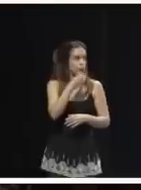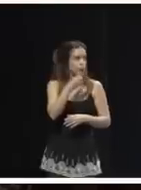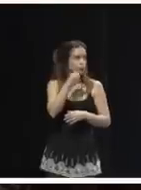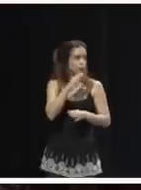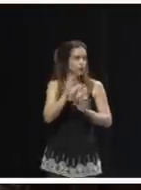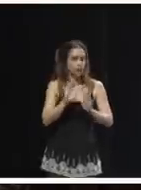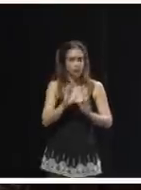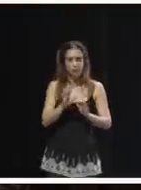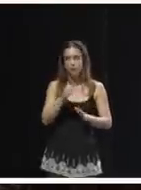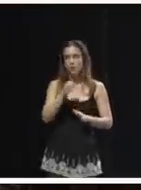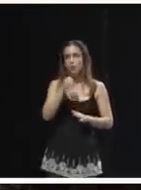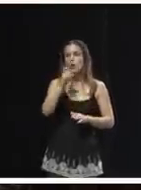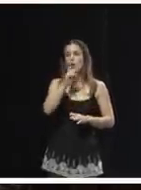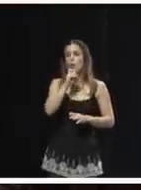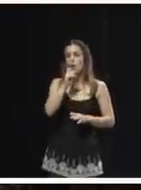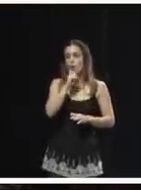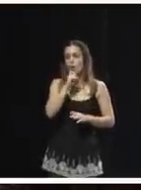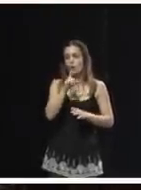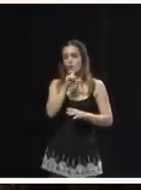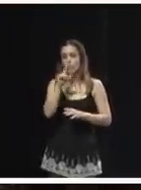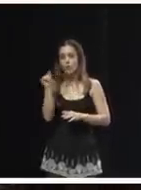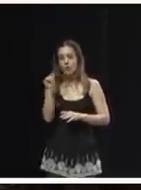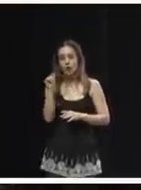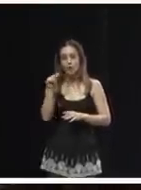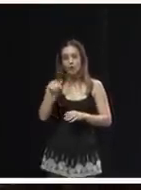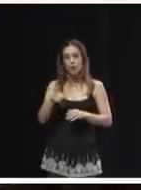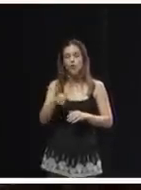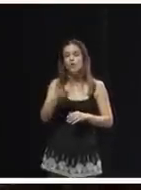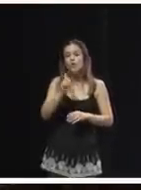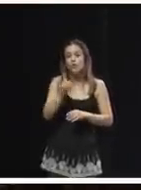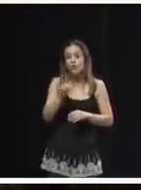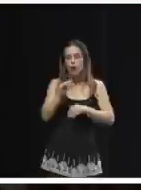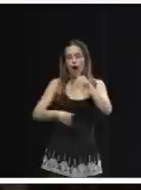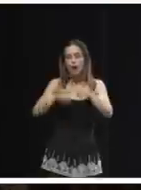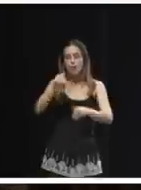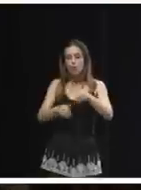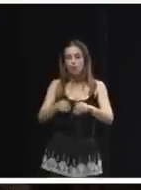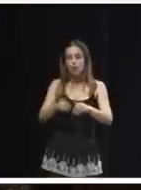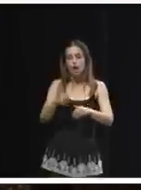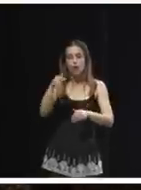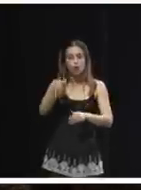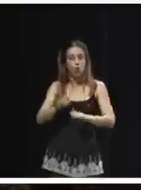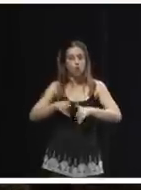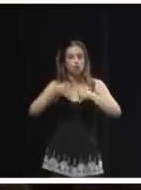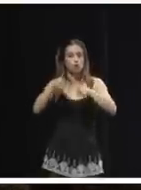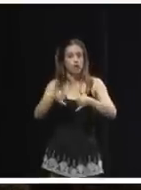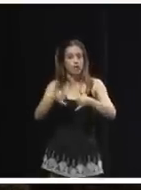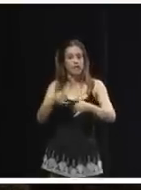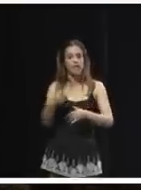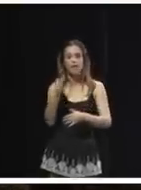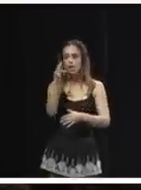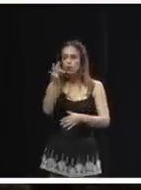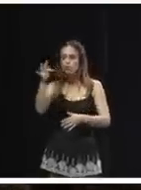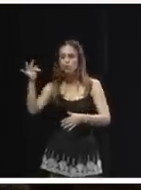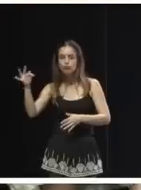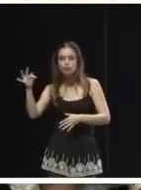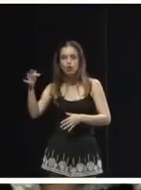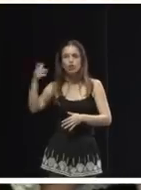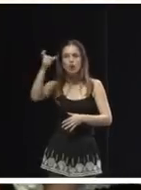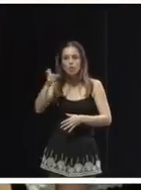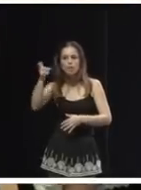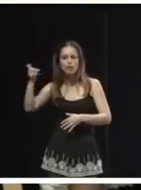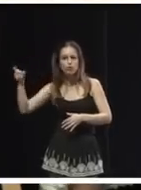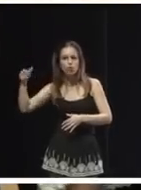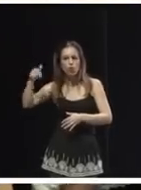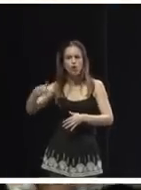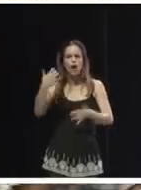¿Cómo no vamos a ir a votar con una candidata como la que tenemos a la presidencia y con estos candidatos y candidatas por Sevilla? ¿Cómo no vamos a ir a